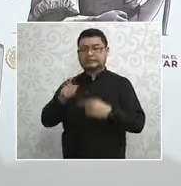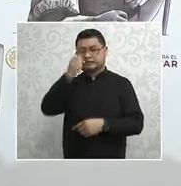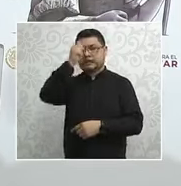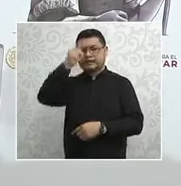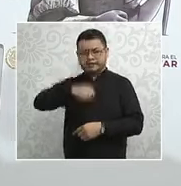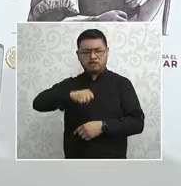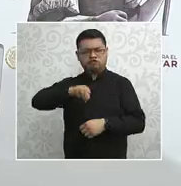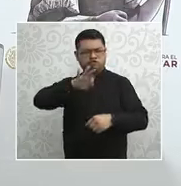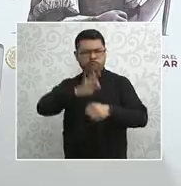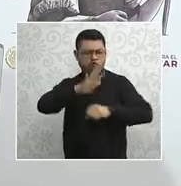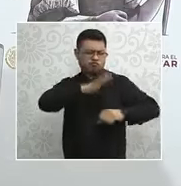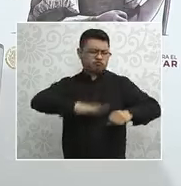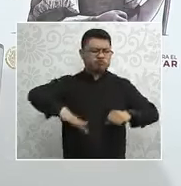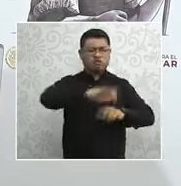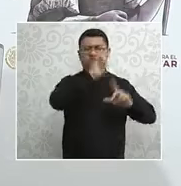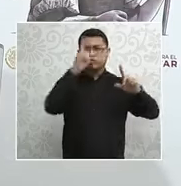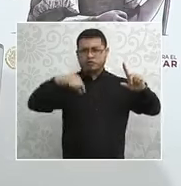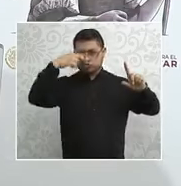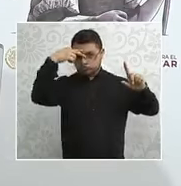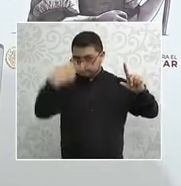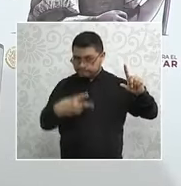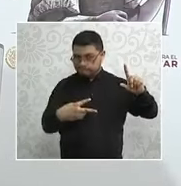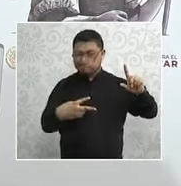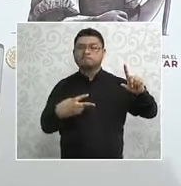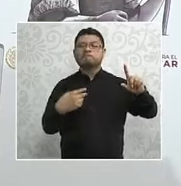nacional que le